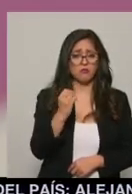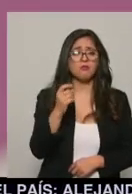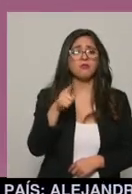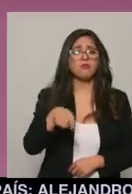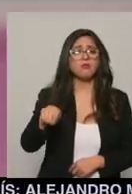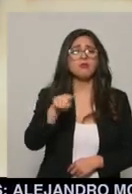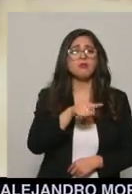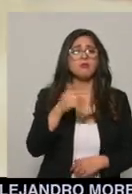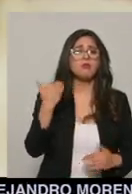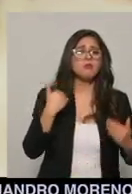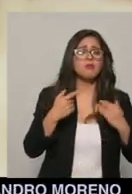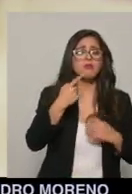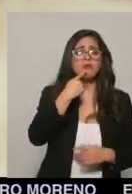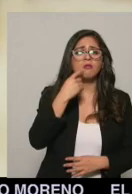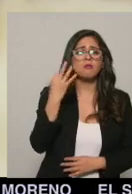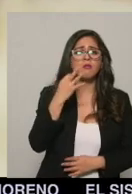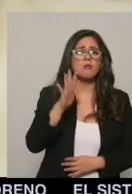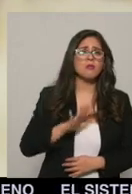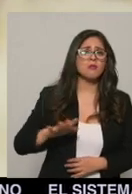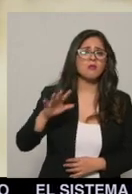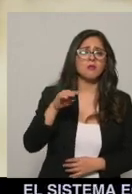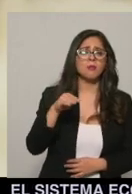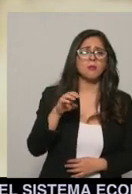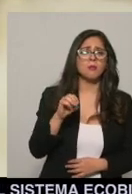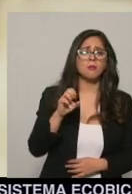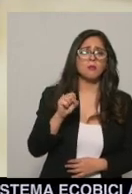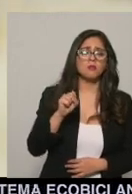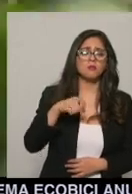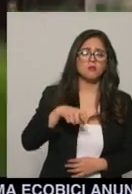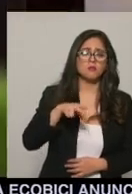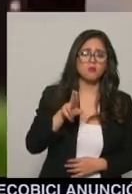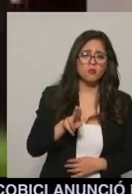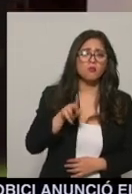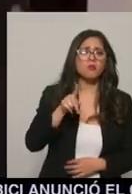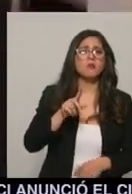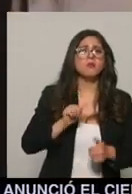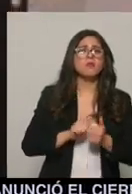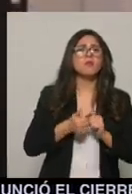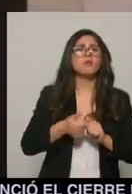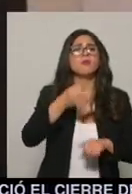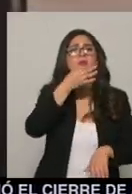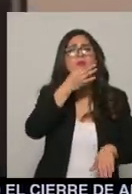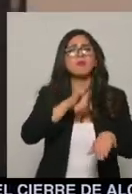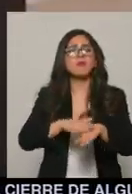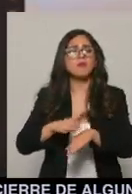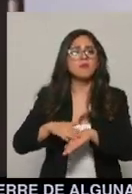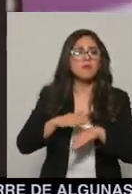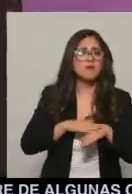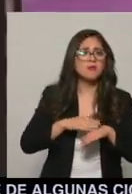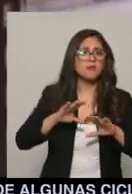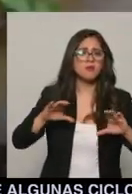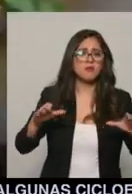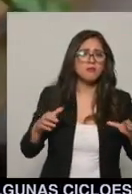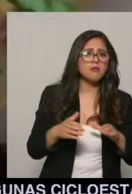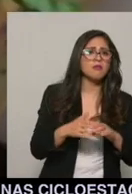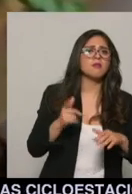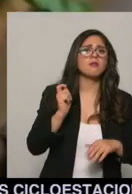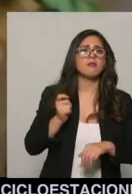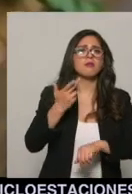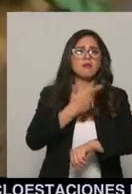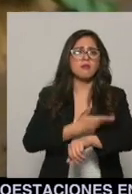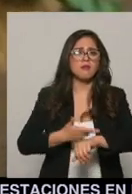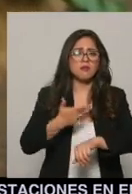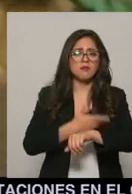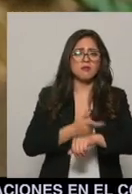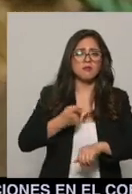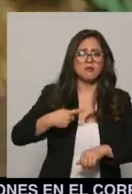México en Moscú. La organización que está convocando a este evento es Antípoda Gestión Cultural. Usted